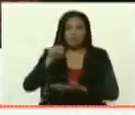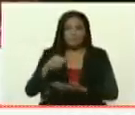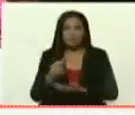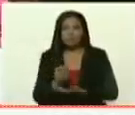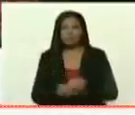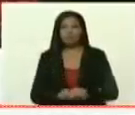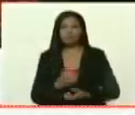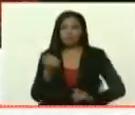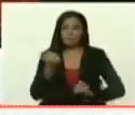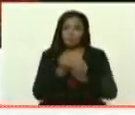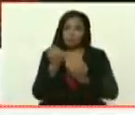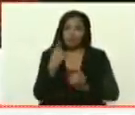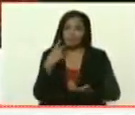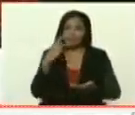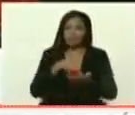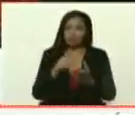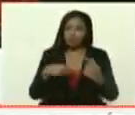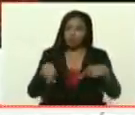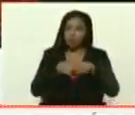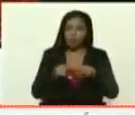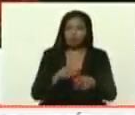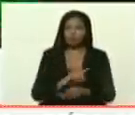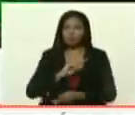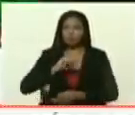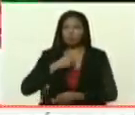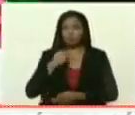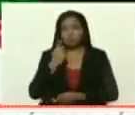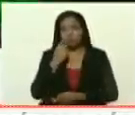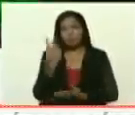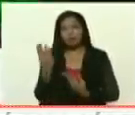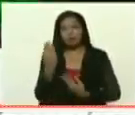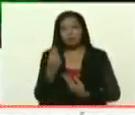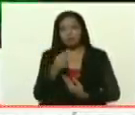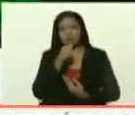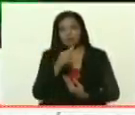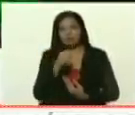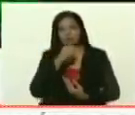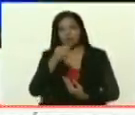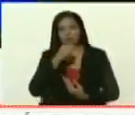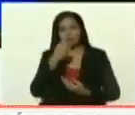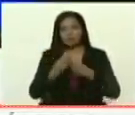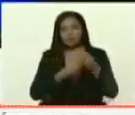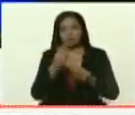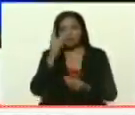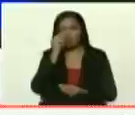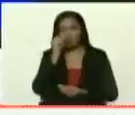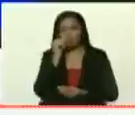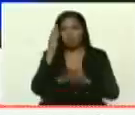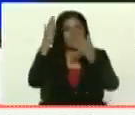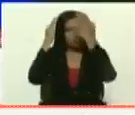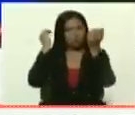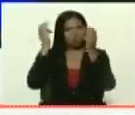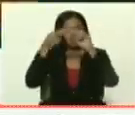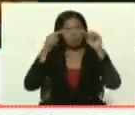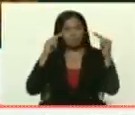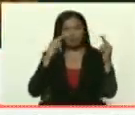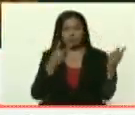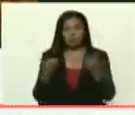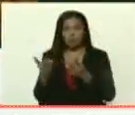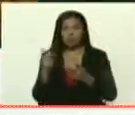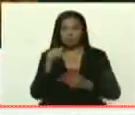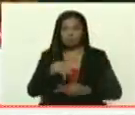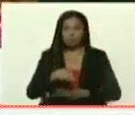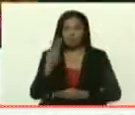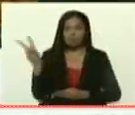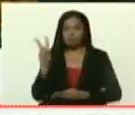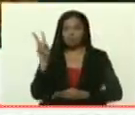sido clave su participación. Como les mencionaba, vamos a escuchar lo que serán las declaraciones de este embajador de la paz que se encuentra de visita en nuestro país